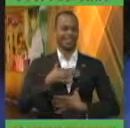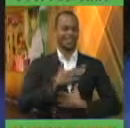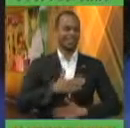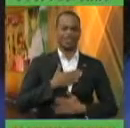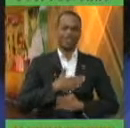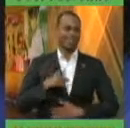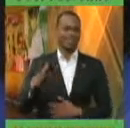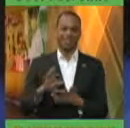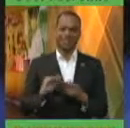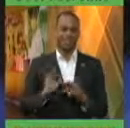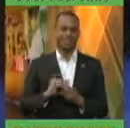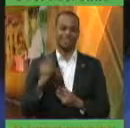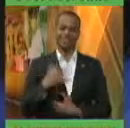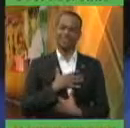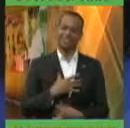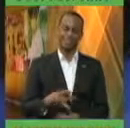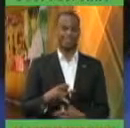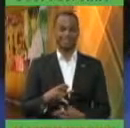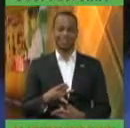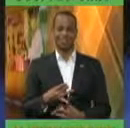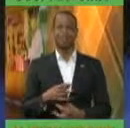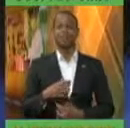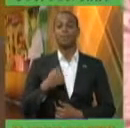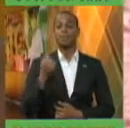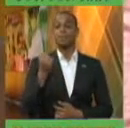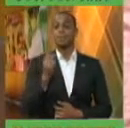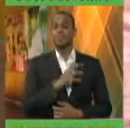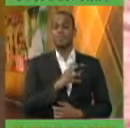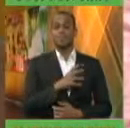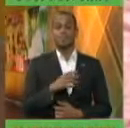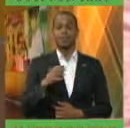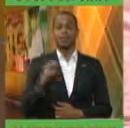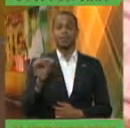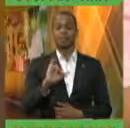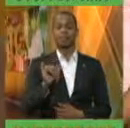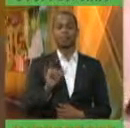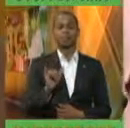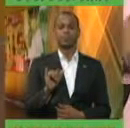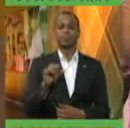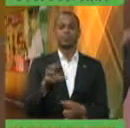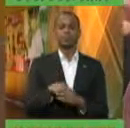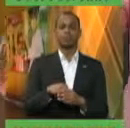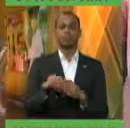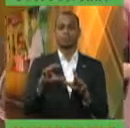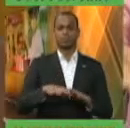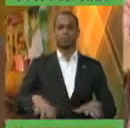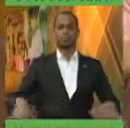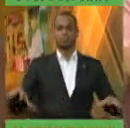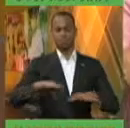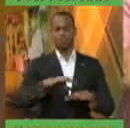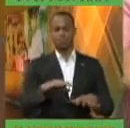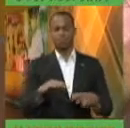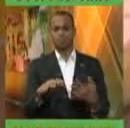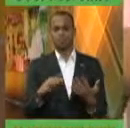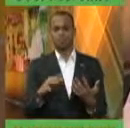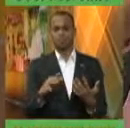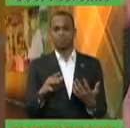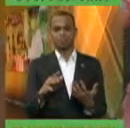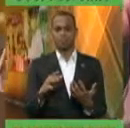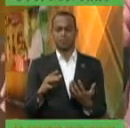y todo está muy bien y asimismo en la toda la área urbana de